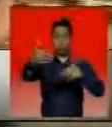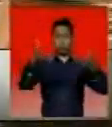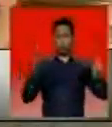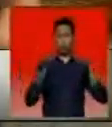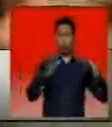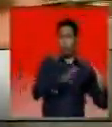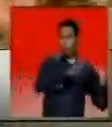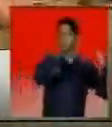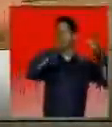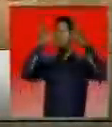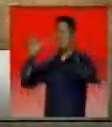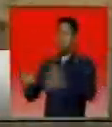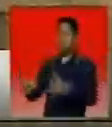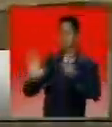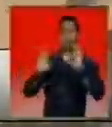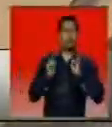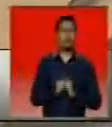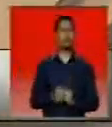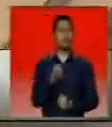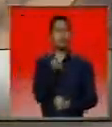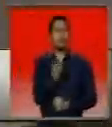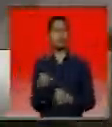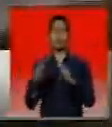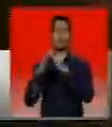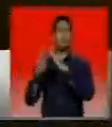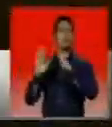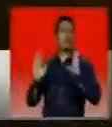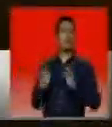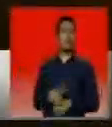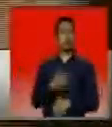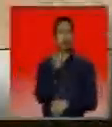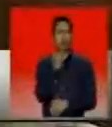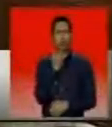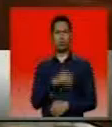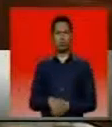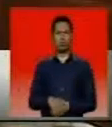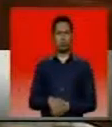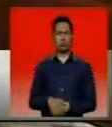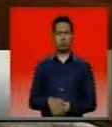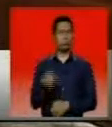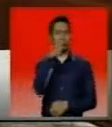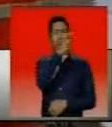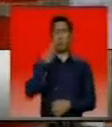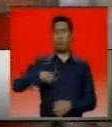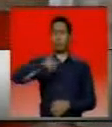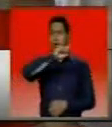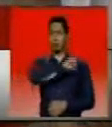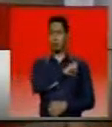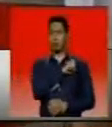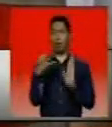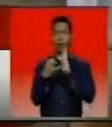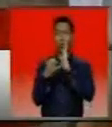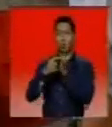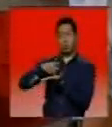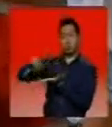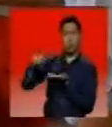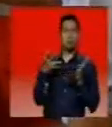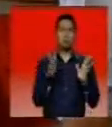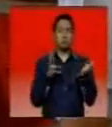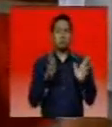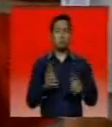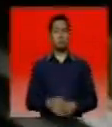de menaje de casa, modalidad que para los compatriotas en el exterior está libre de impuestos. La Fiscalía investiga dos